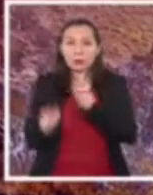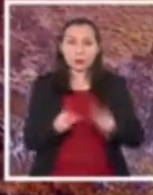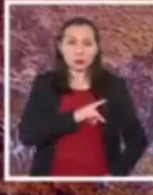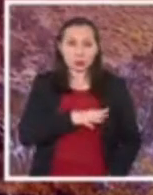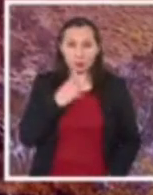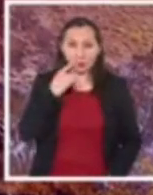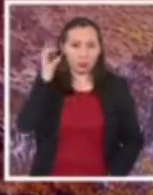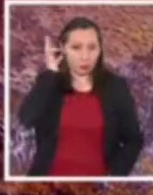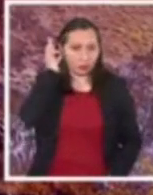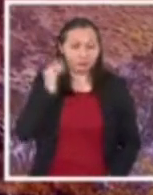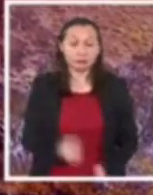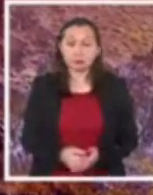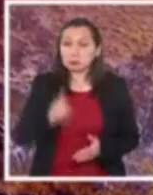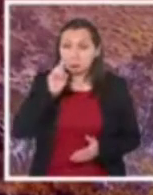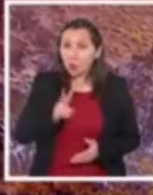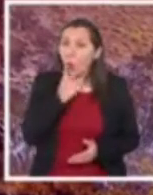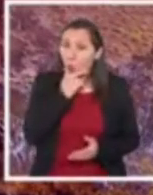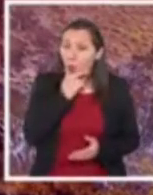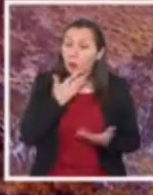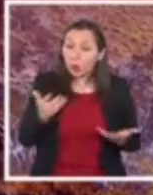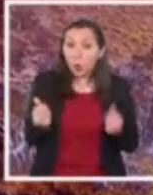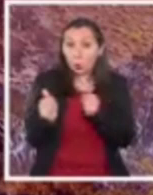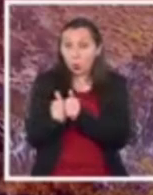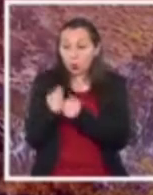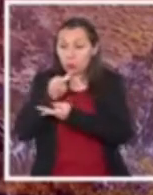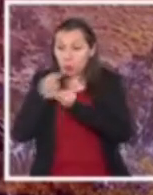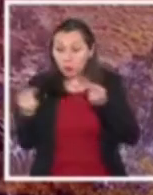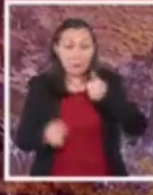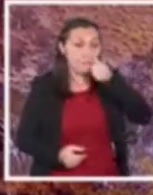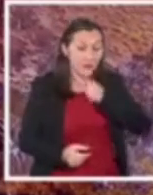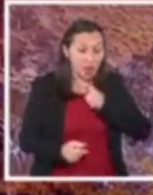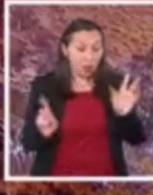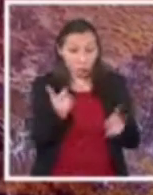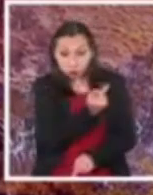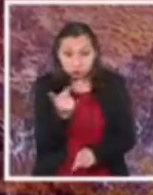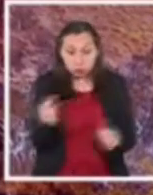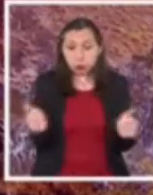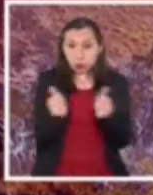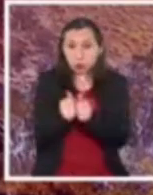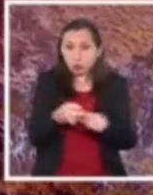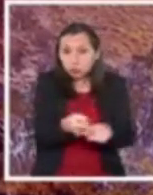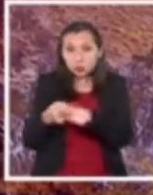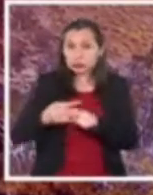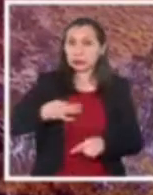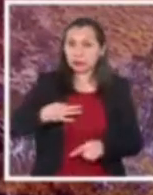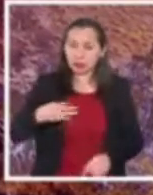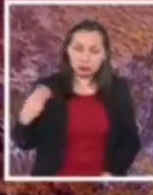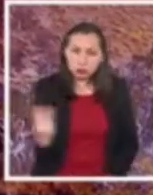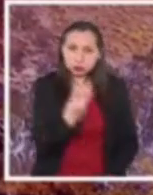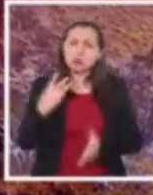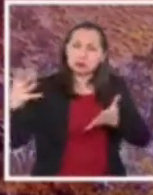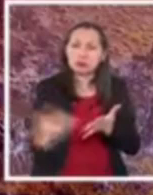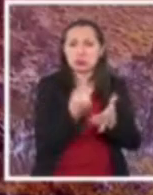y chilenas y no me cabe ninguna duda que juntos sector público y sector privado en conjunto con la sociedad civil lo